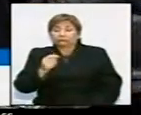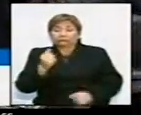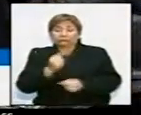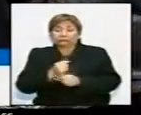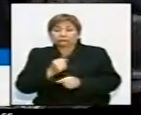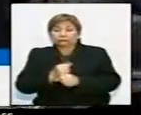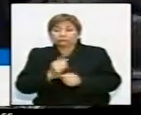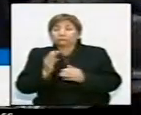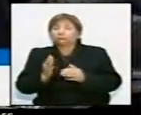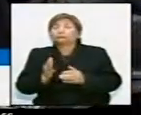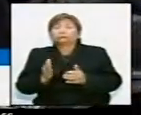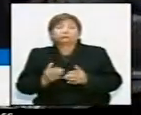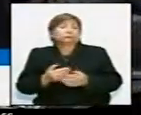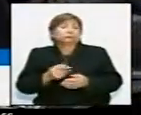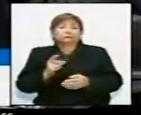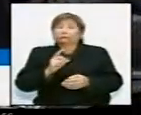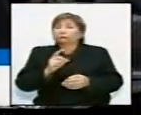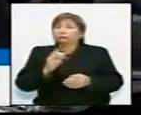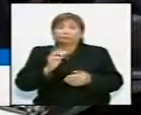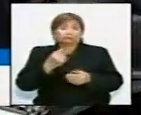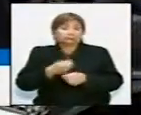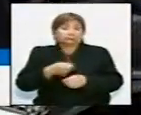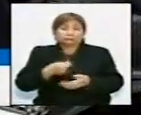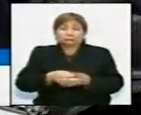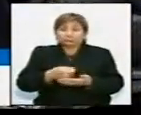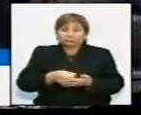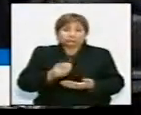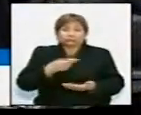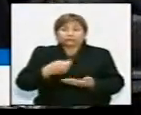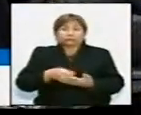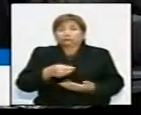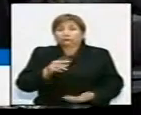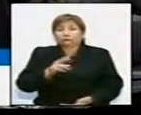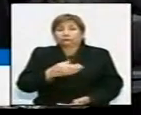trabajadores del centro de salud no están siendo pagados por el gobierno regional.